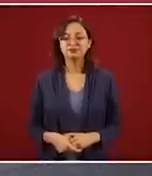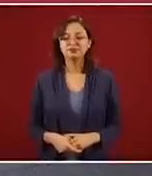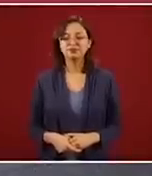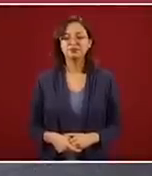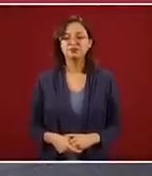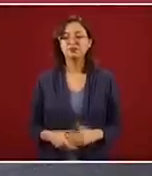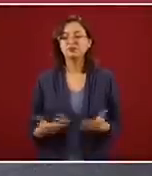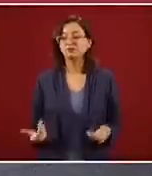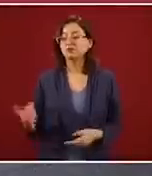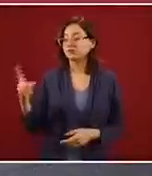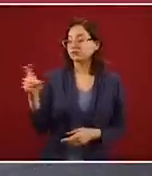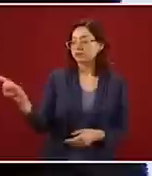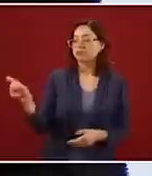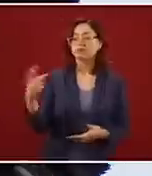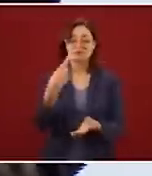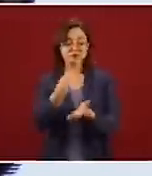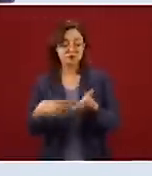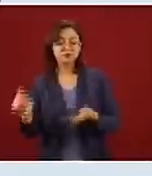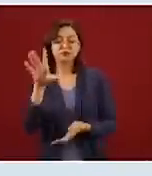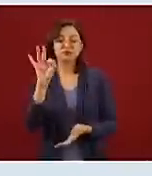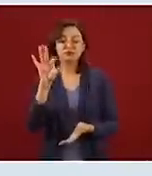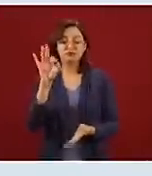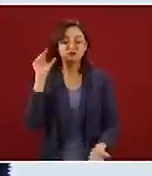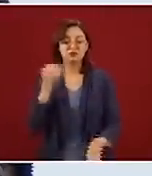y adquieren 40 mil